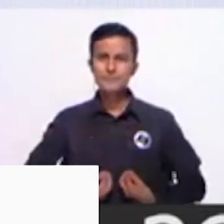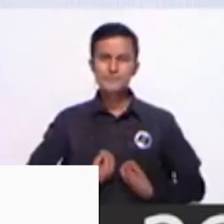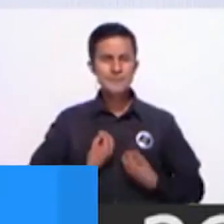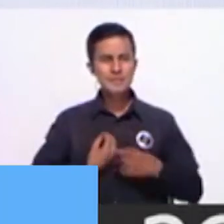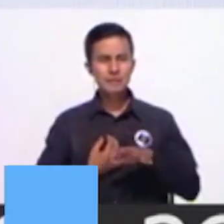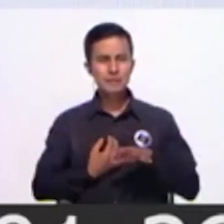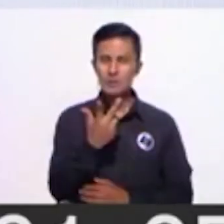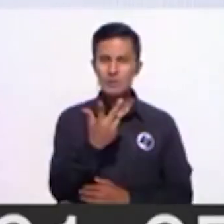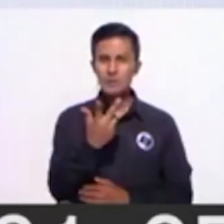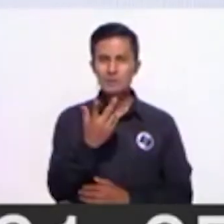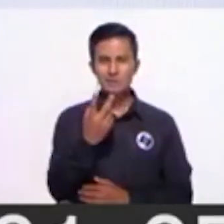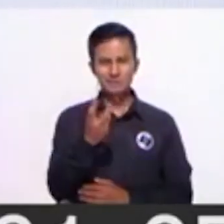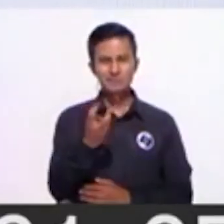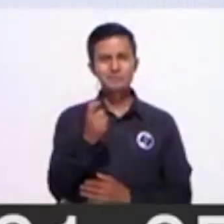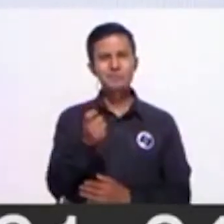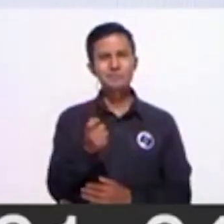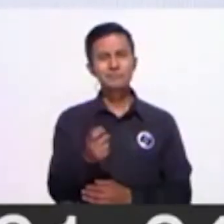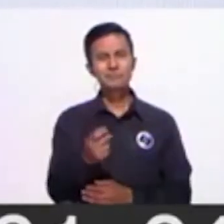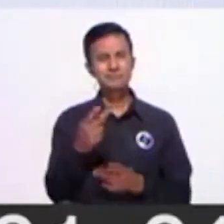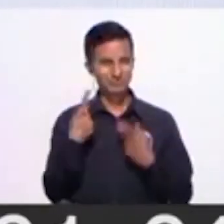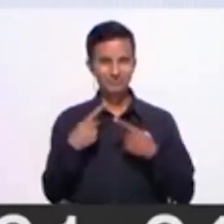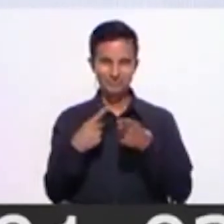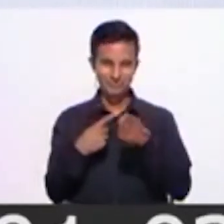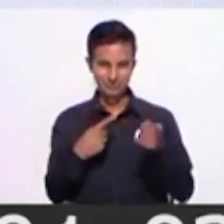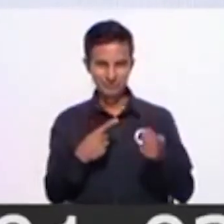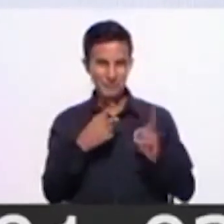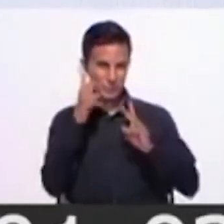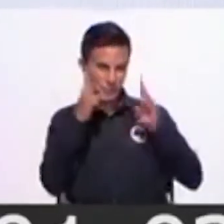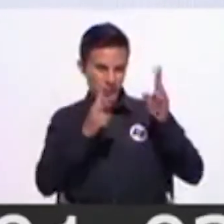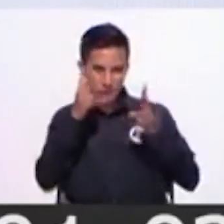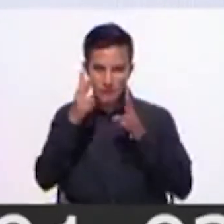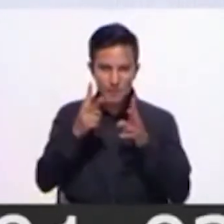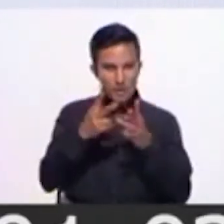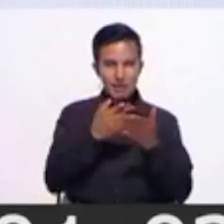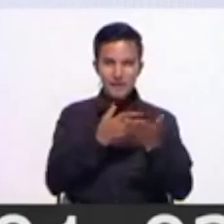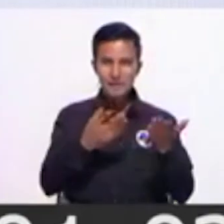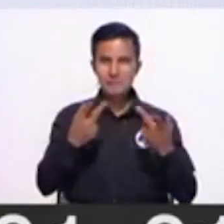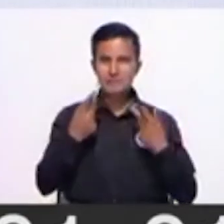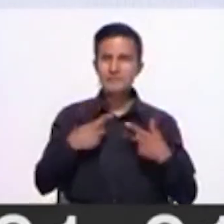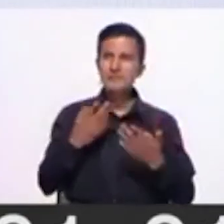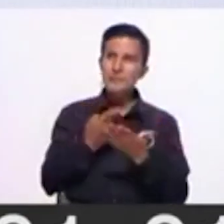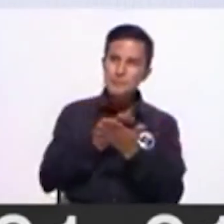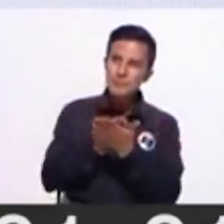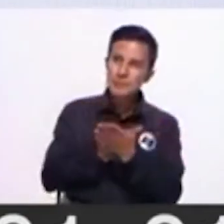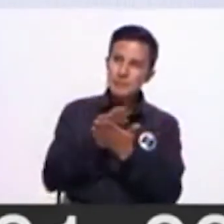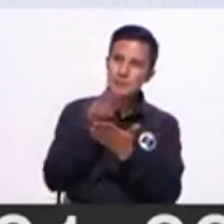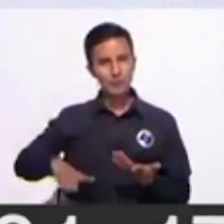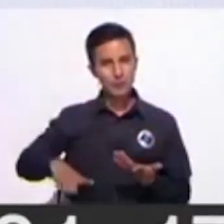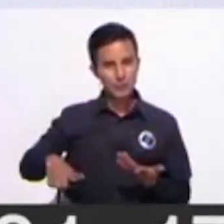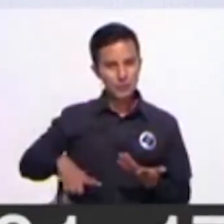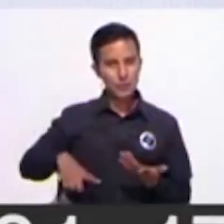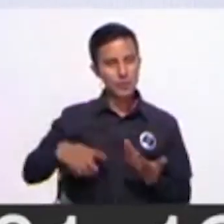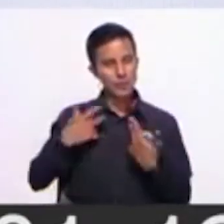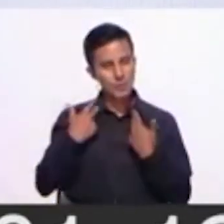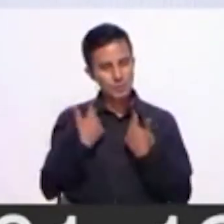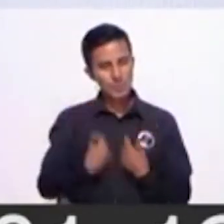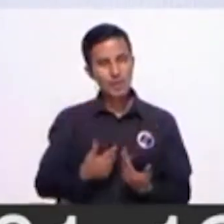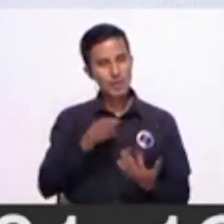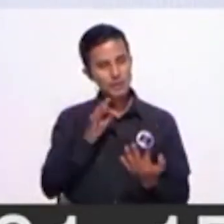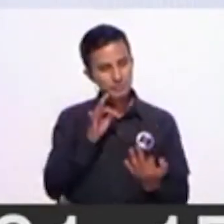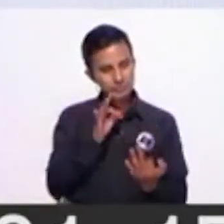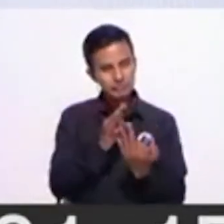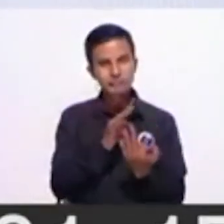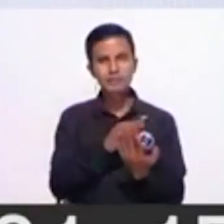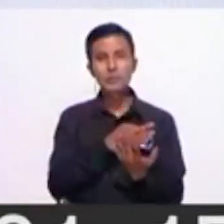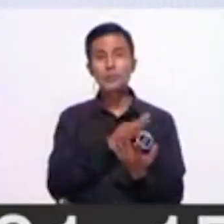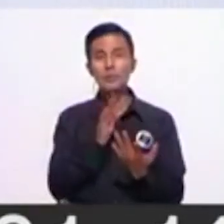retos. Pandemia se agravaron estos retos. Más humano, más cercano y más eficiente, podemos lograr los cambios que